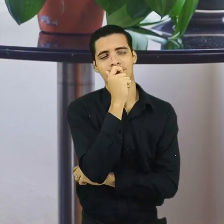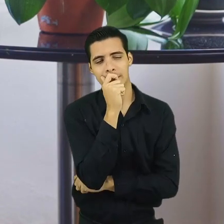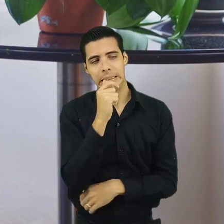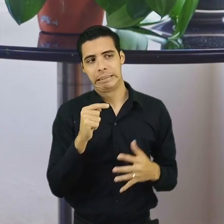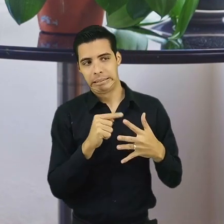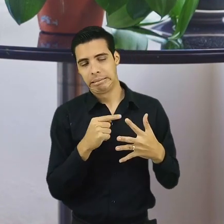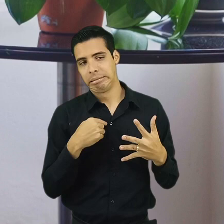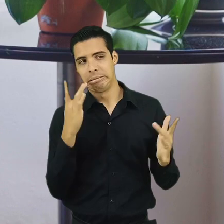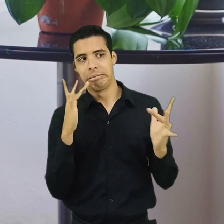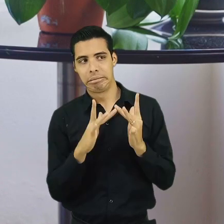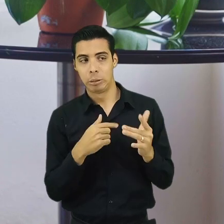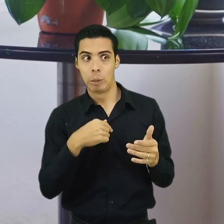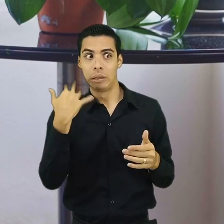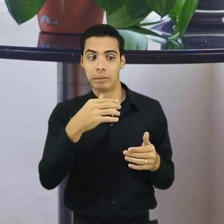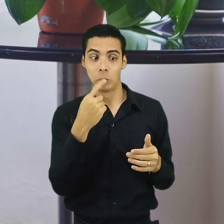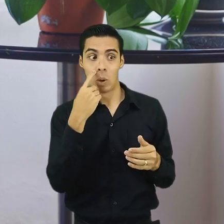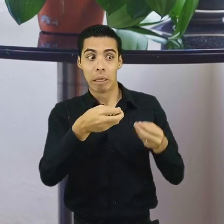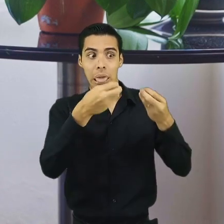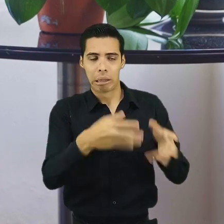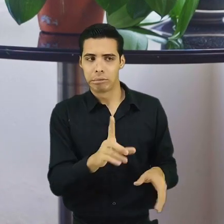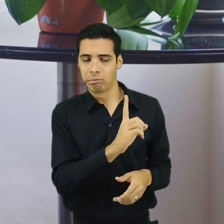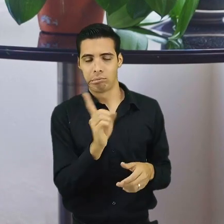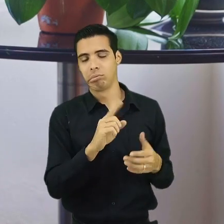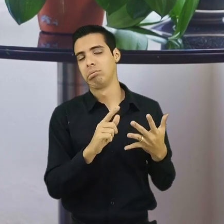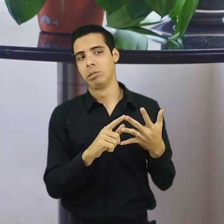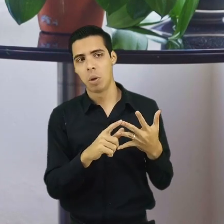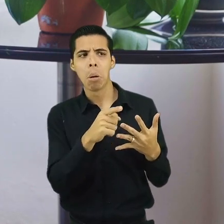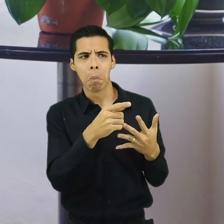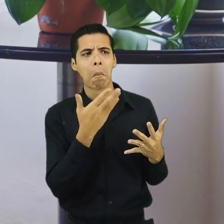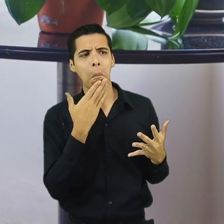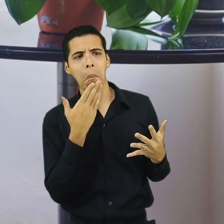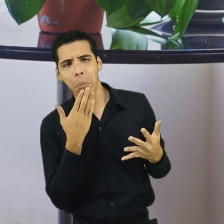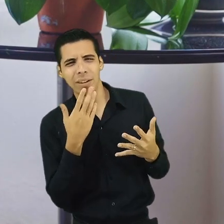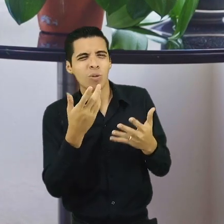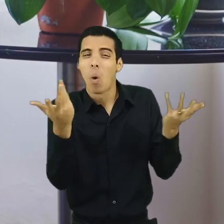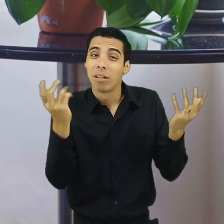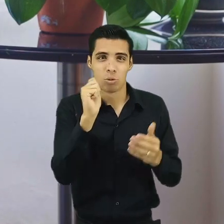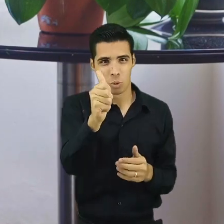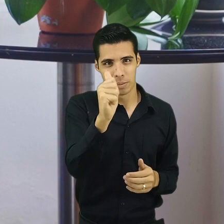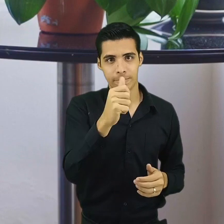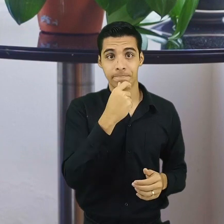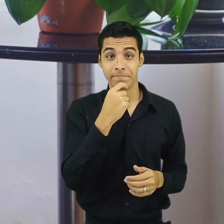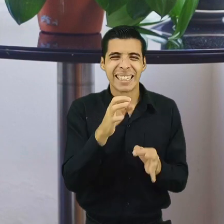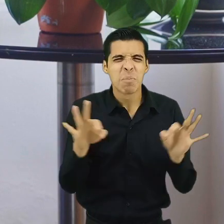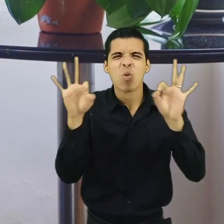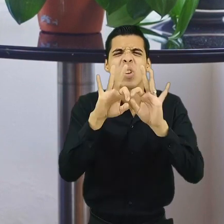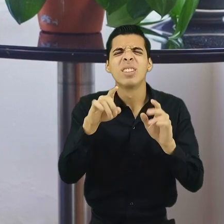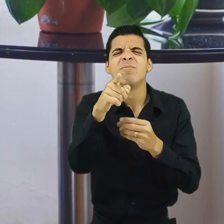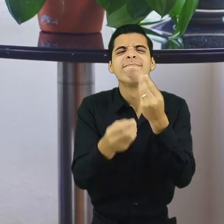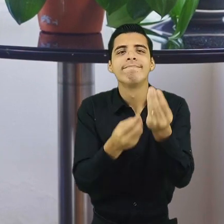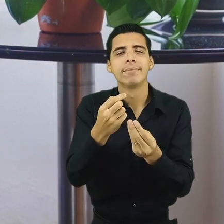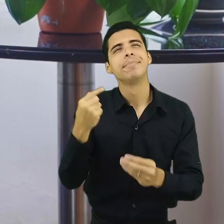riesgos que queramos tomar y sobre todo algo muy importante es definir a dónde se quiere llegar. Esto marca el norte de nuestro